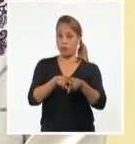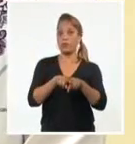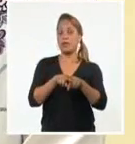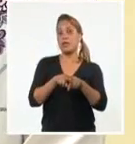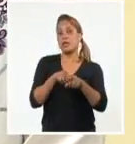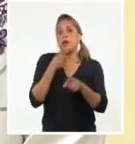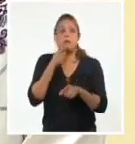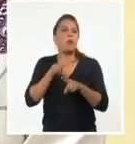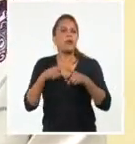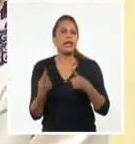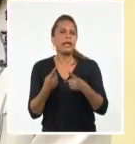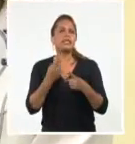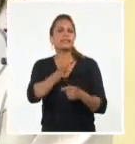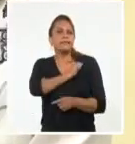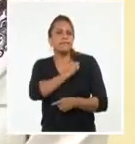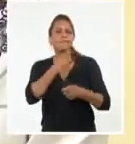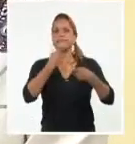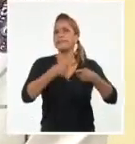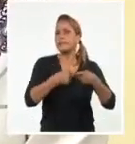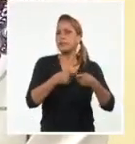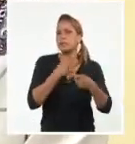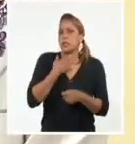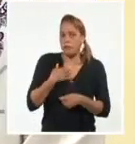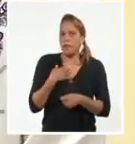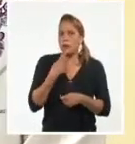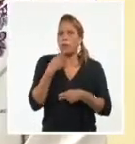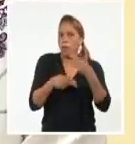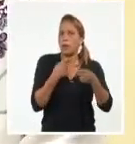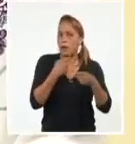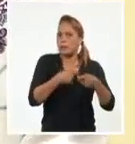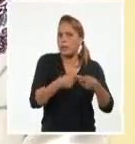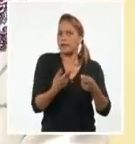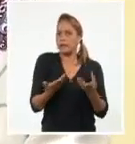quieren casar, es su deseo, lo hagan? ¿Cómo no les voy a